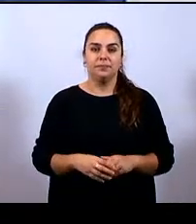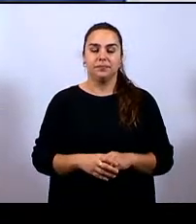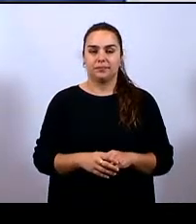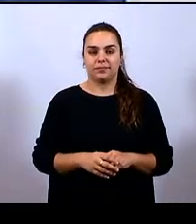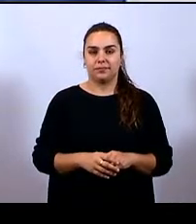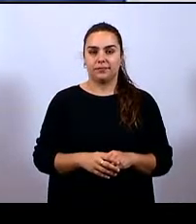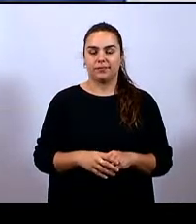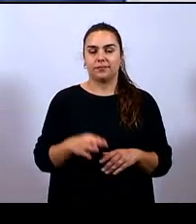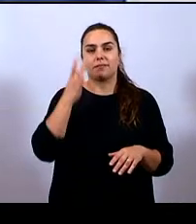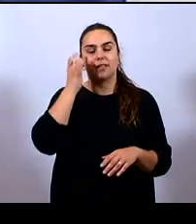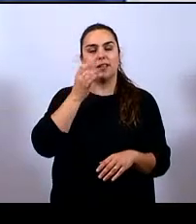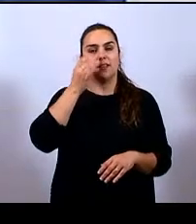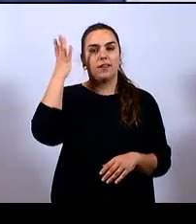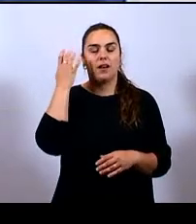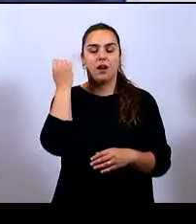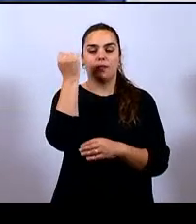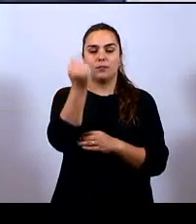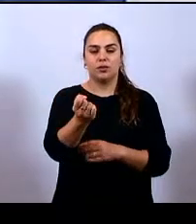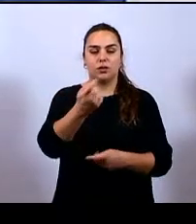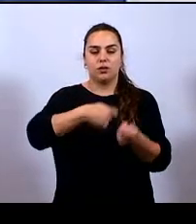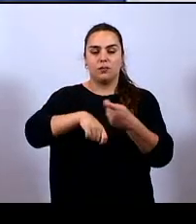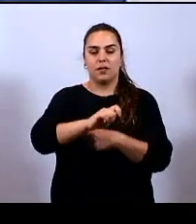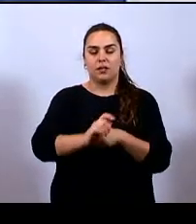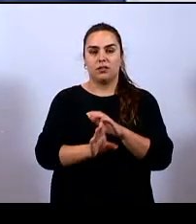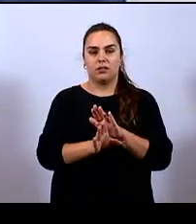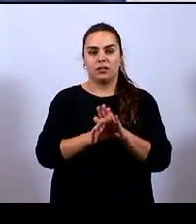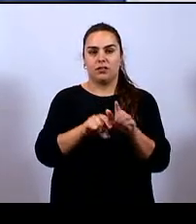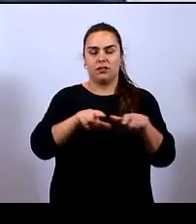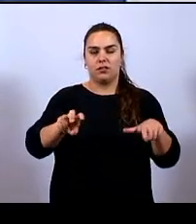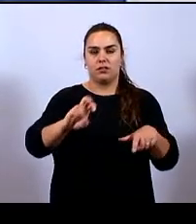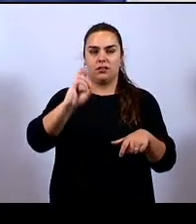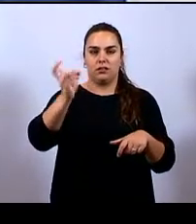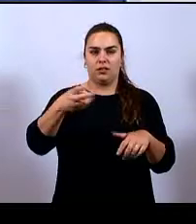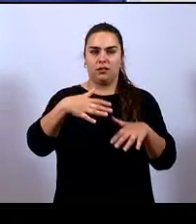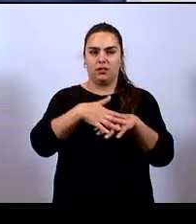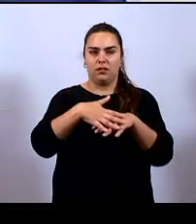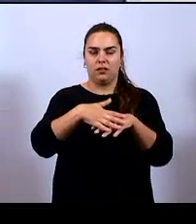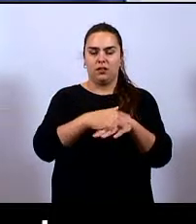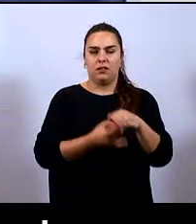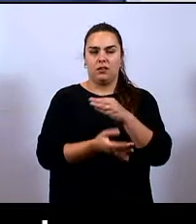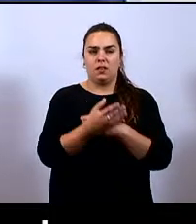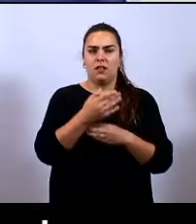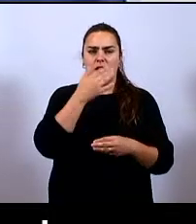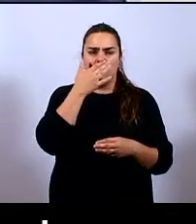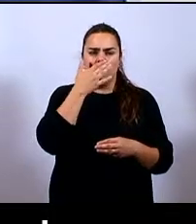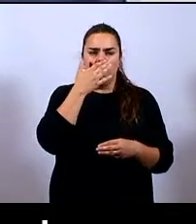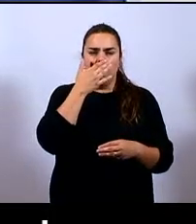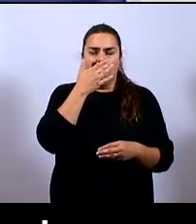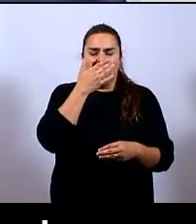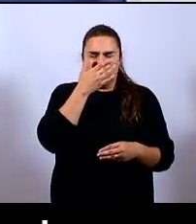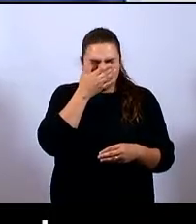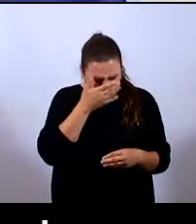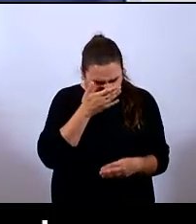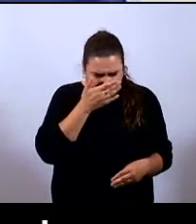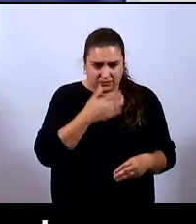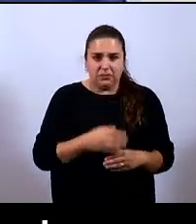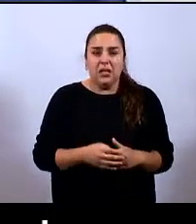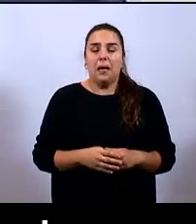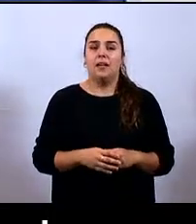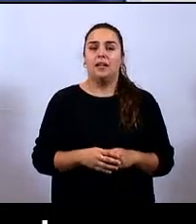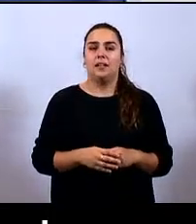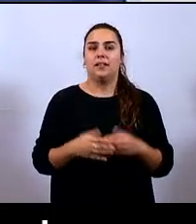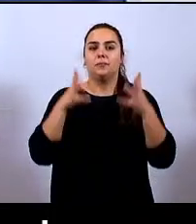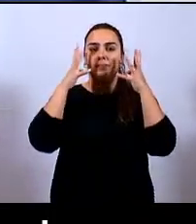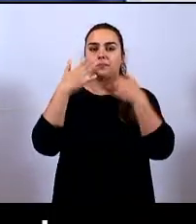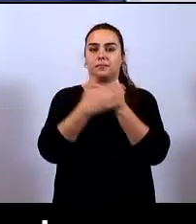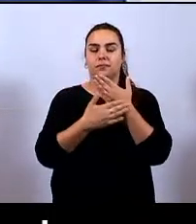Seguimos con una iniciativa de apoyo al comercio, otro sector clave del tejido productivo extremeño. El Consejo de Gobierno ha autorizado